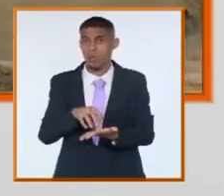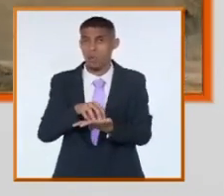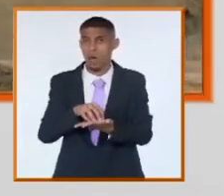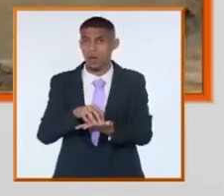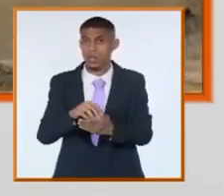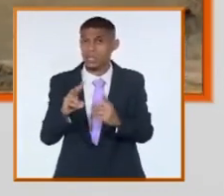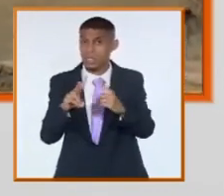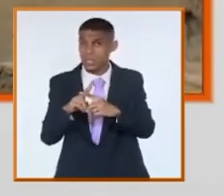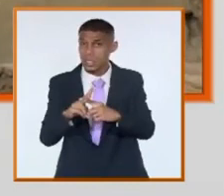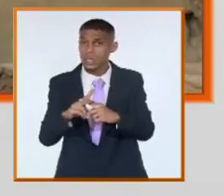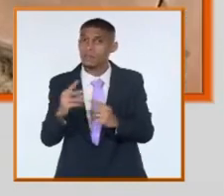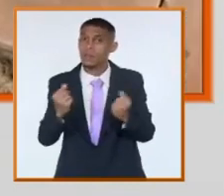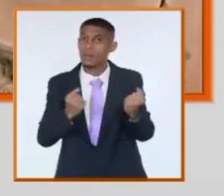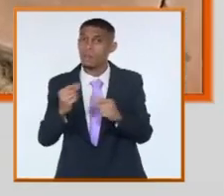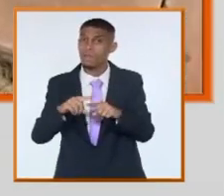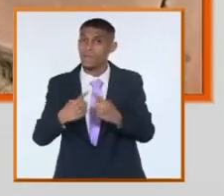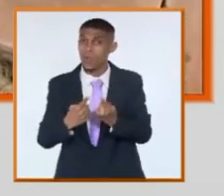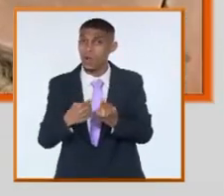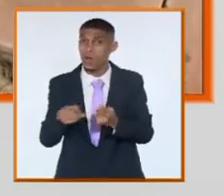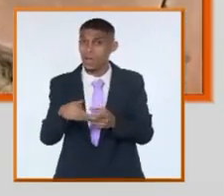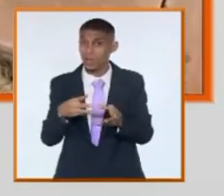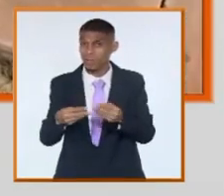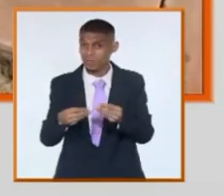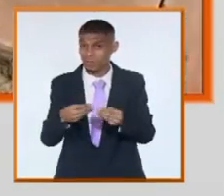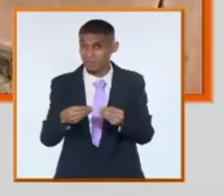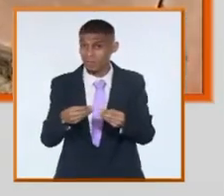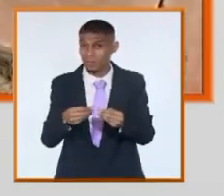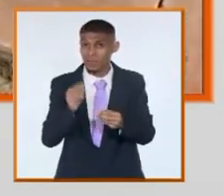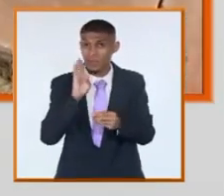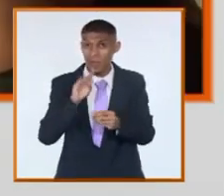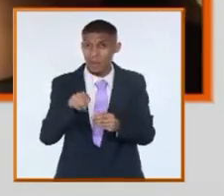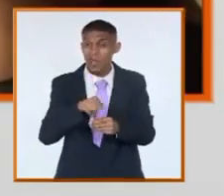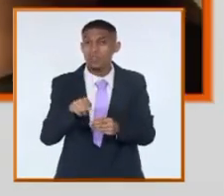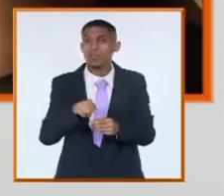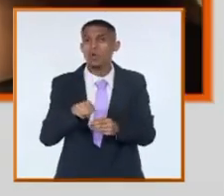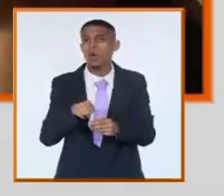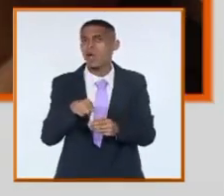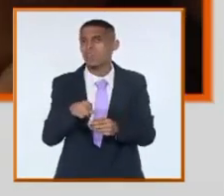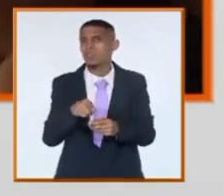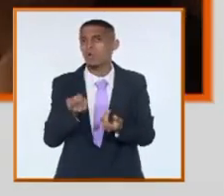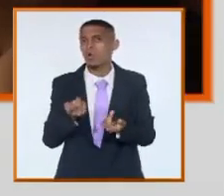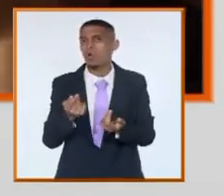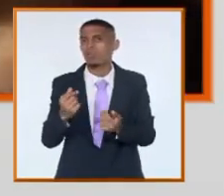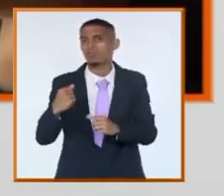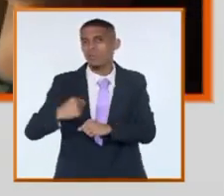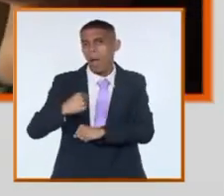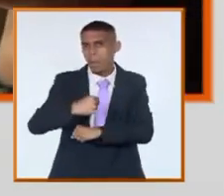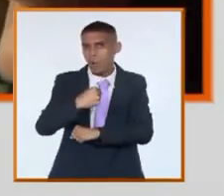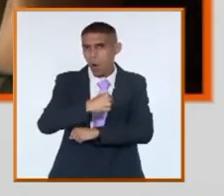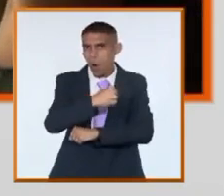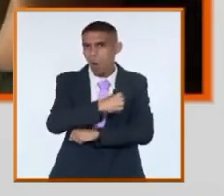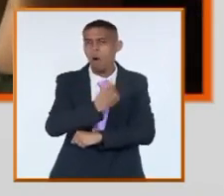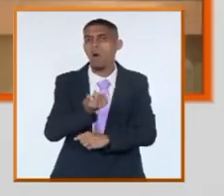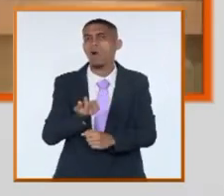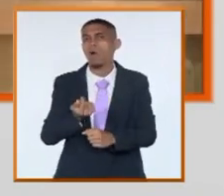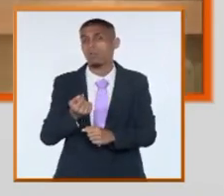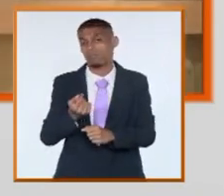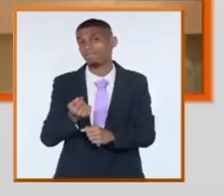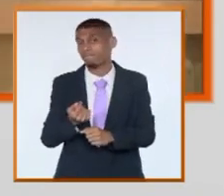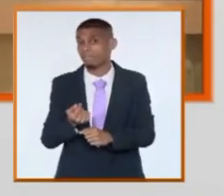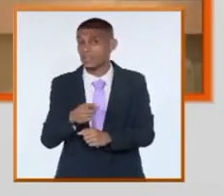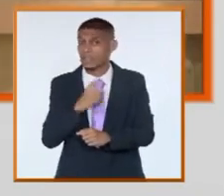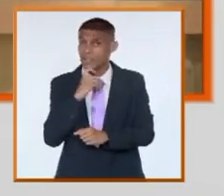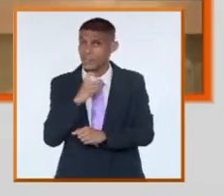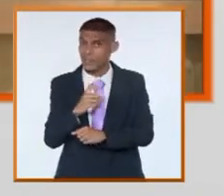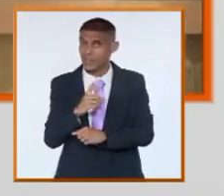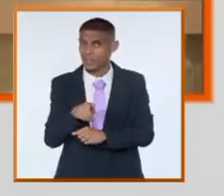transportación porque el cemento lleva un nivel de yeso lleva un nivel de hierro que eso hay que producirlo en otros puntos y transportarlo claro todo